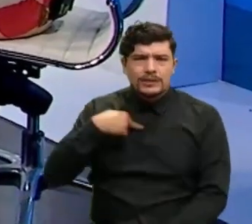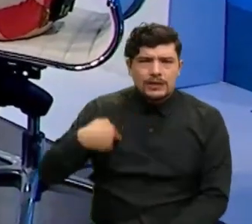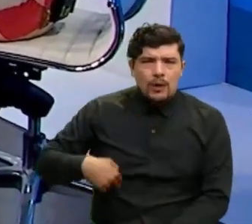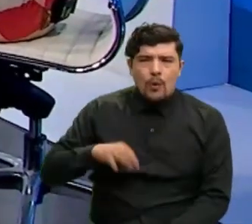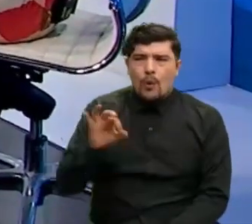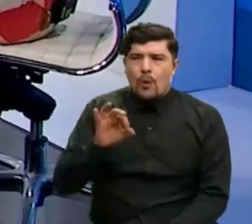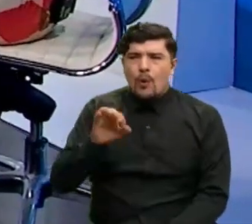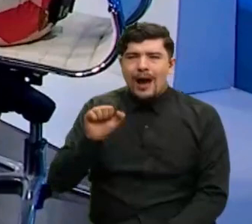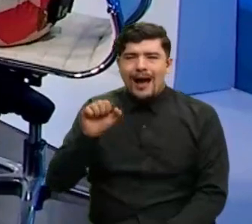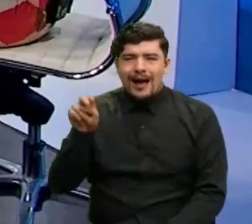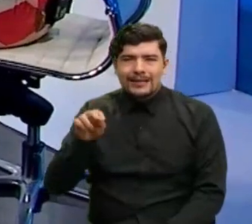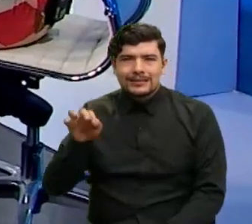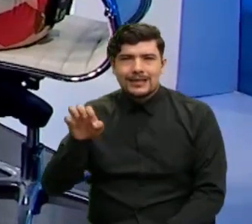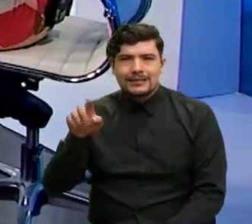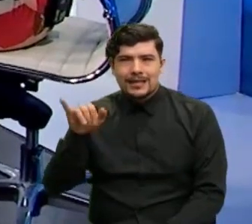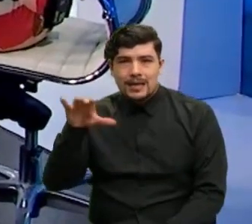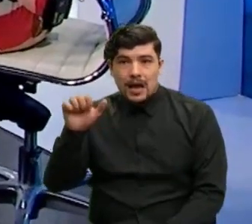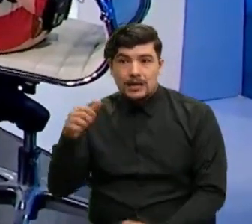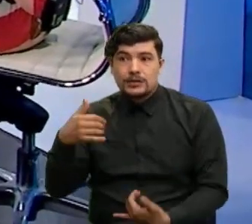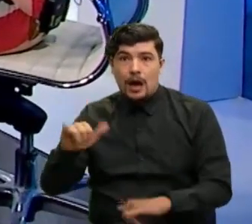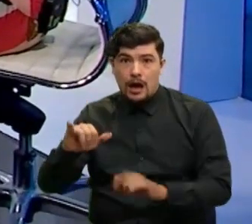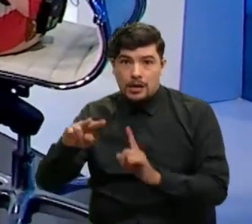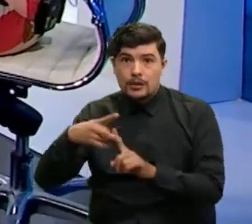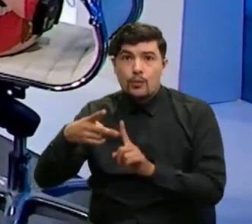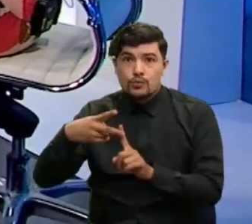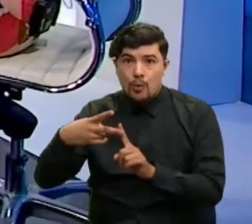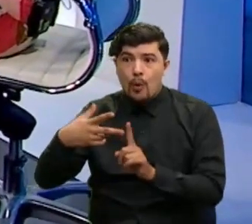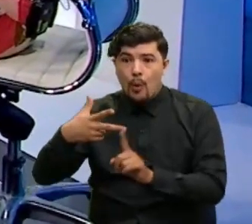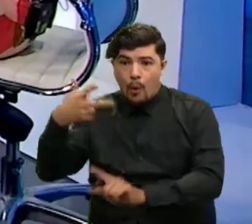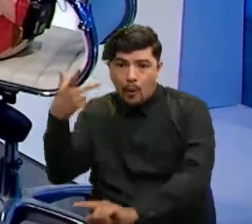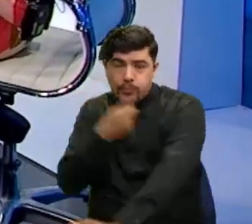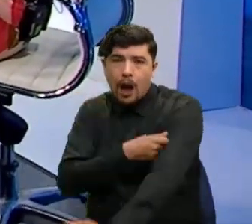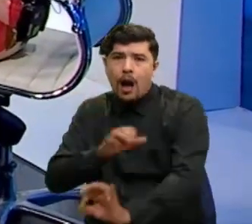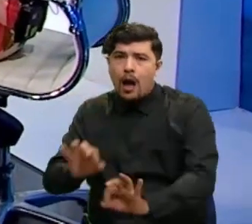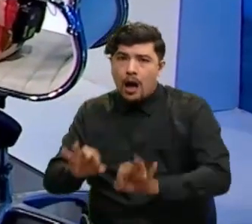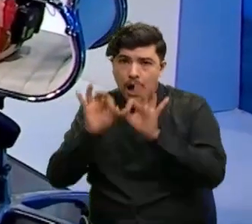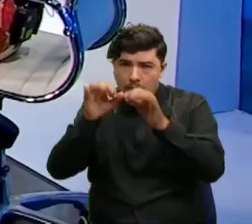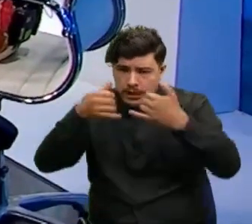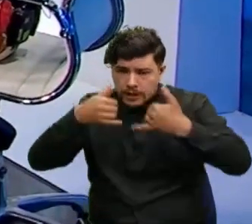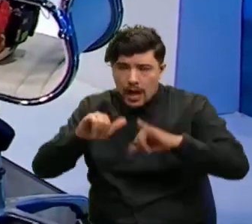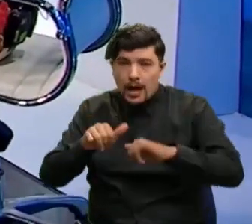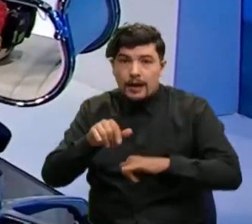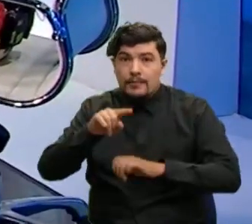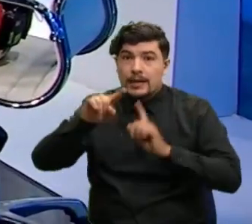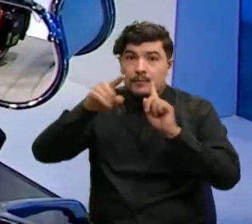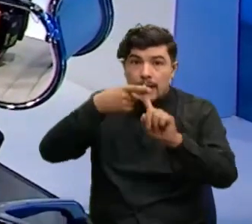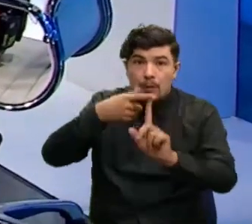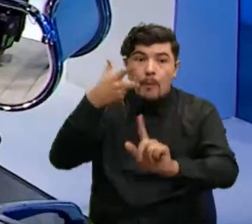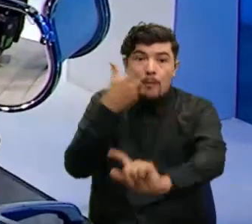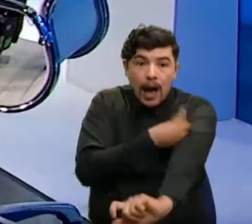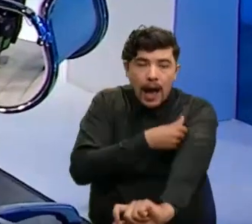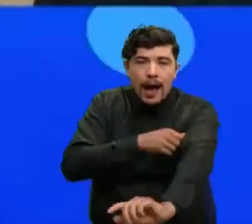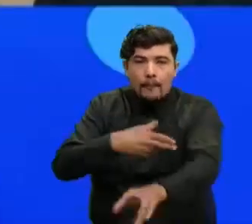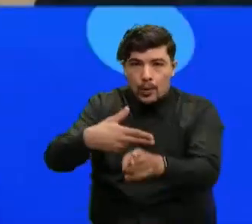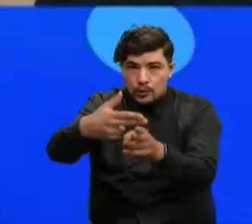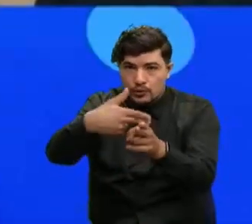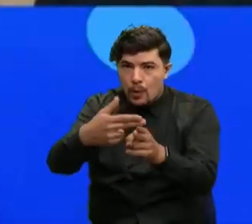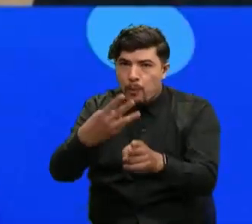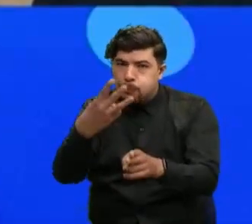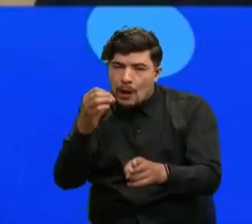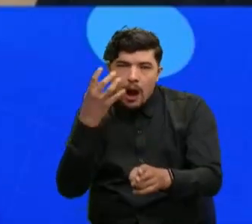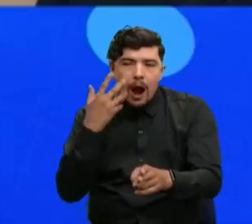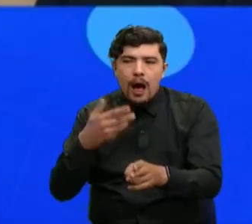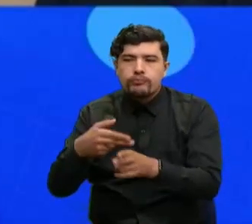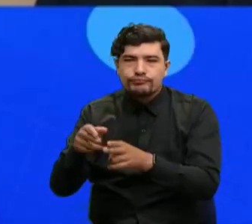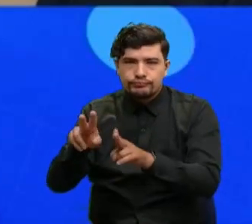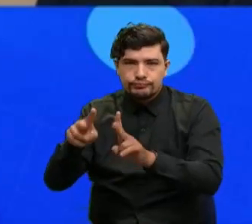AstraZeneca, tenemos las segundas dosis garantizadas y deben asistir a vacunarse. Entre otras cosas, se